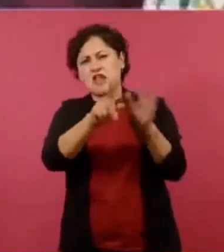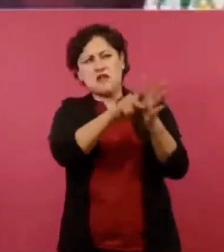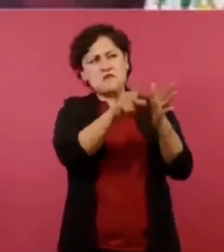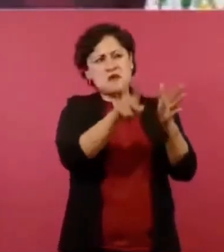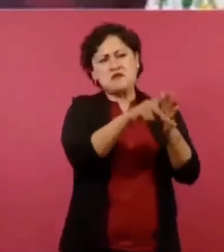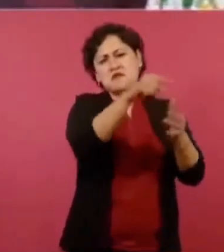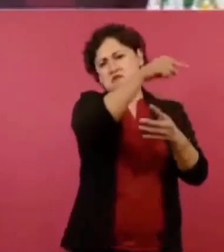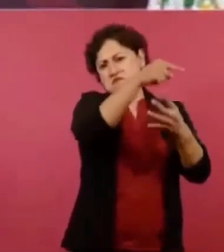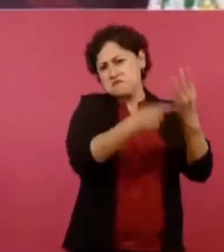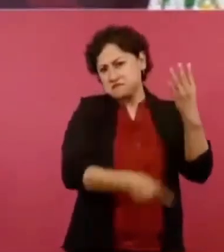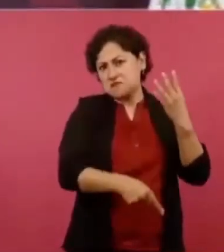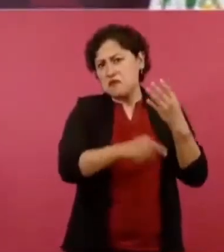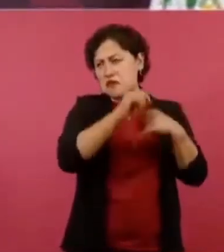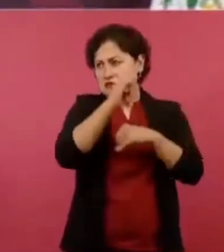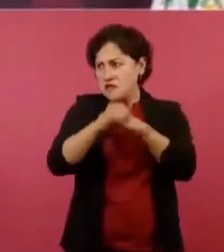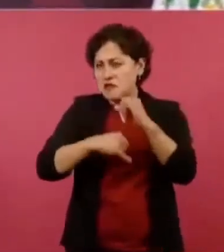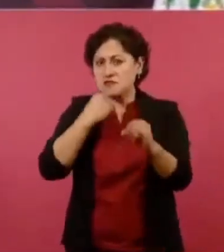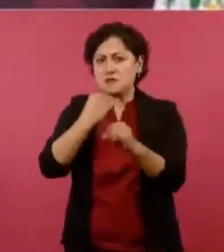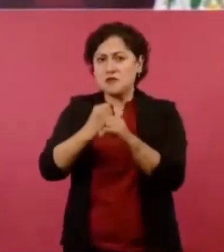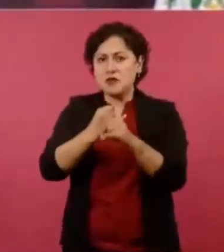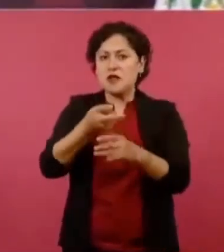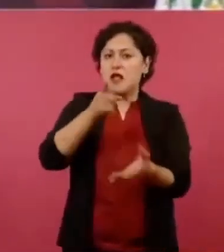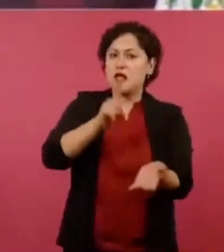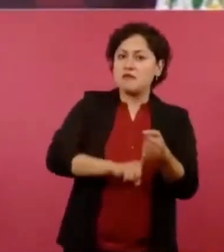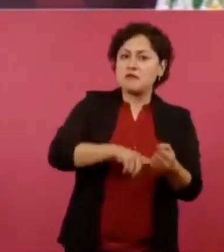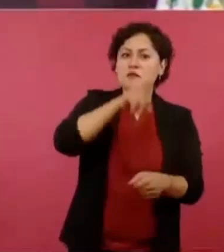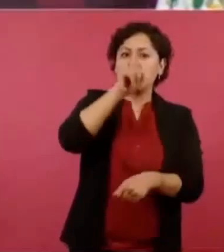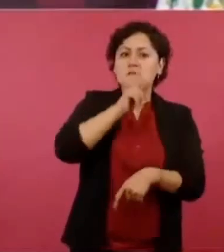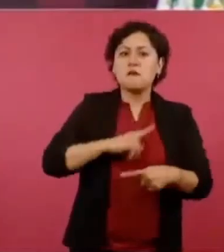Y si nos vamos